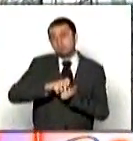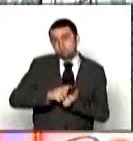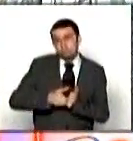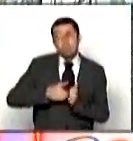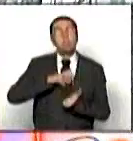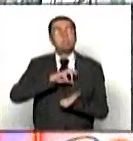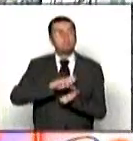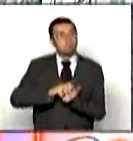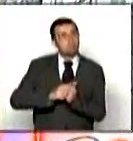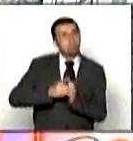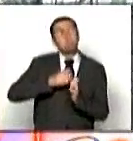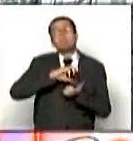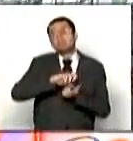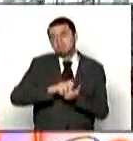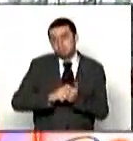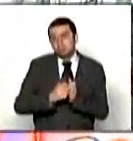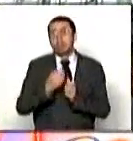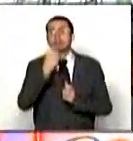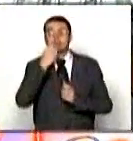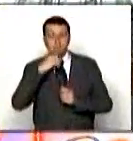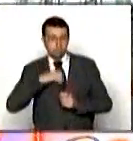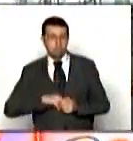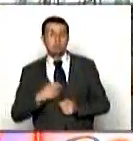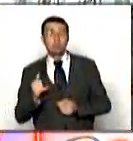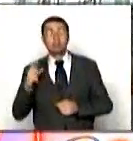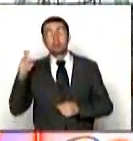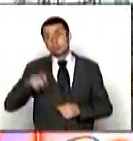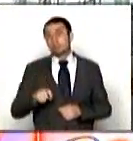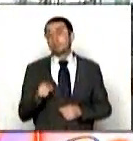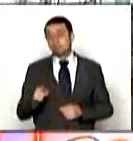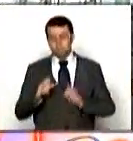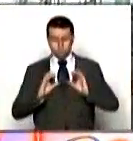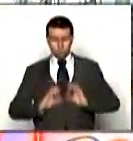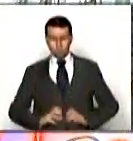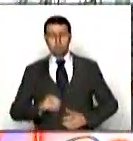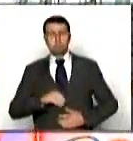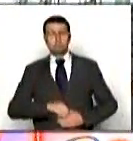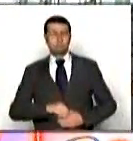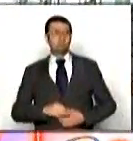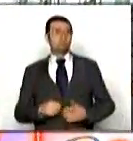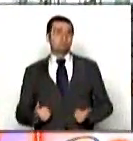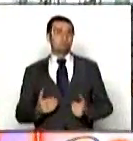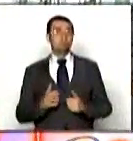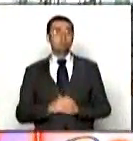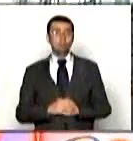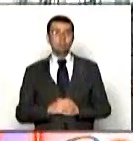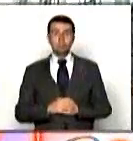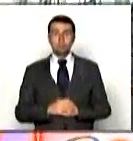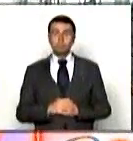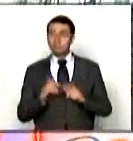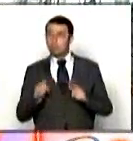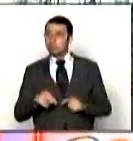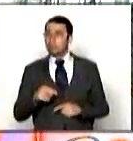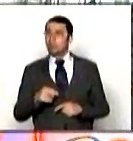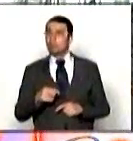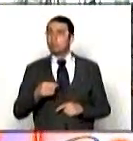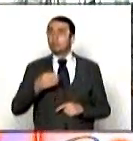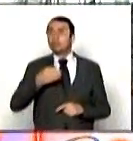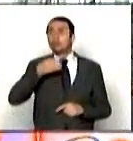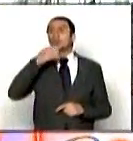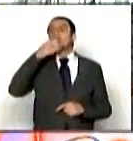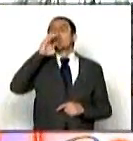una manera muy bien procesada al estómago. Bueno. En cuanto a las bebidas que deben consumir los niños,